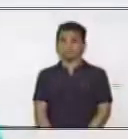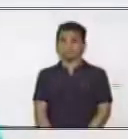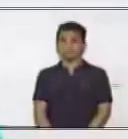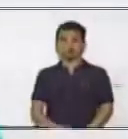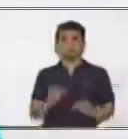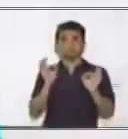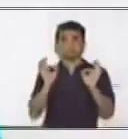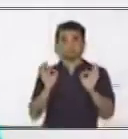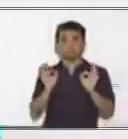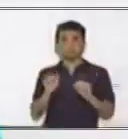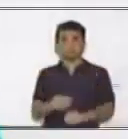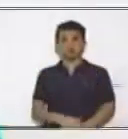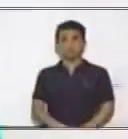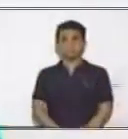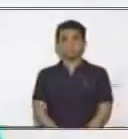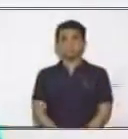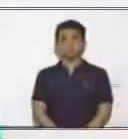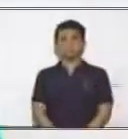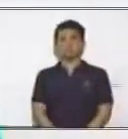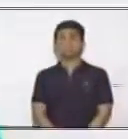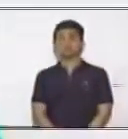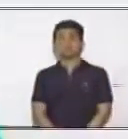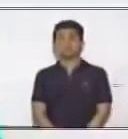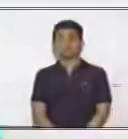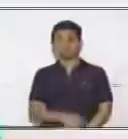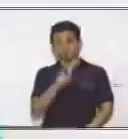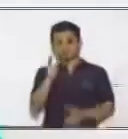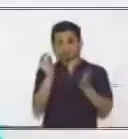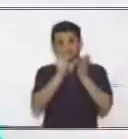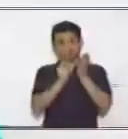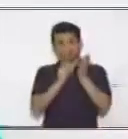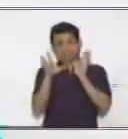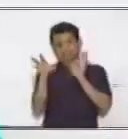¿Estamos bien ahí? ¿Ya lo dibujamos?